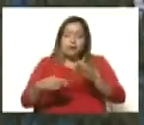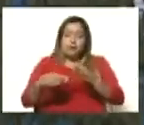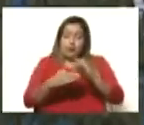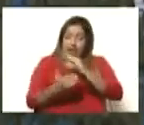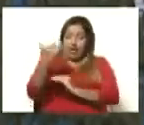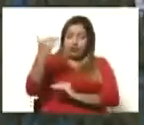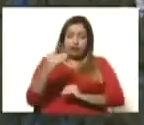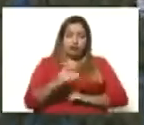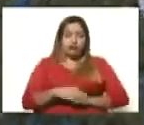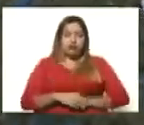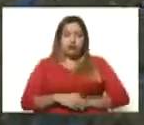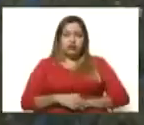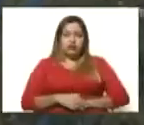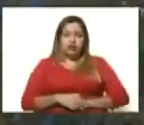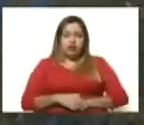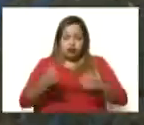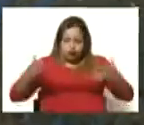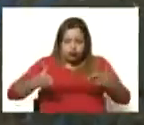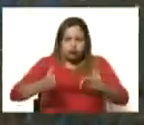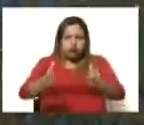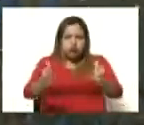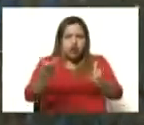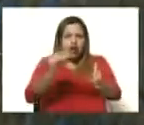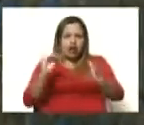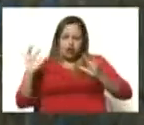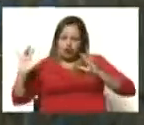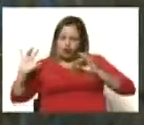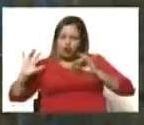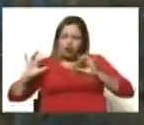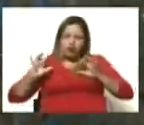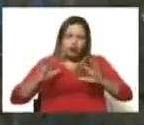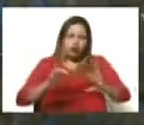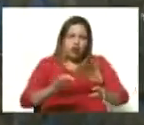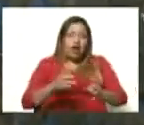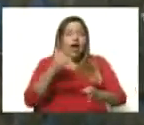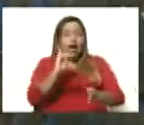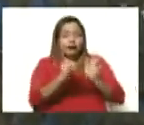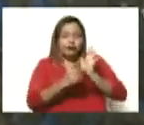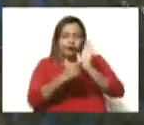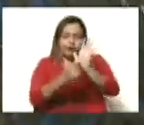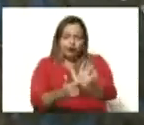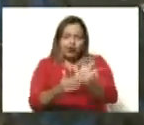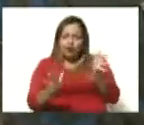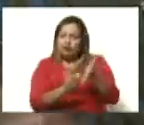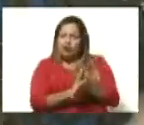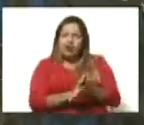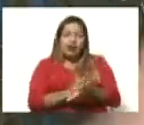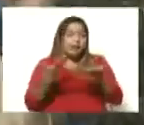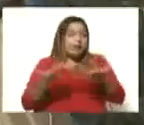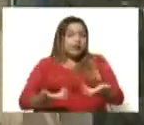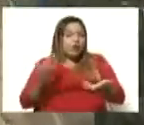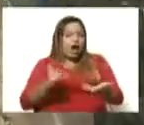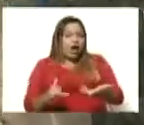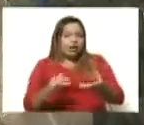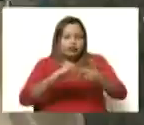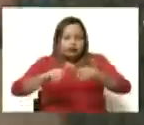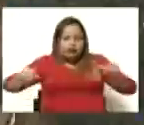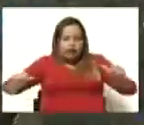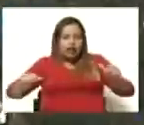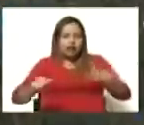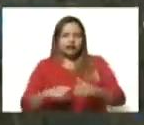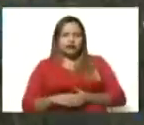además se le pone el horizontal, lo que ha habido desde el punto de vista de desplazamiento, bueno, da cuenta del enorme peso que tiene. Adicional,